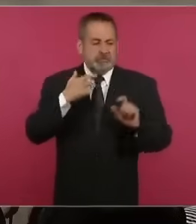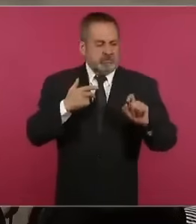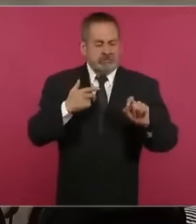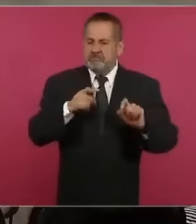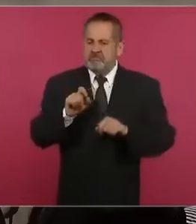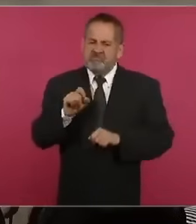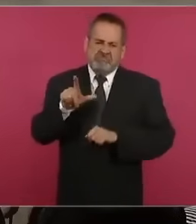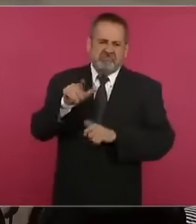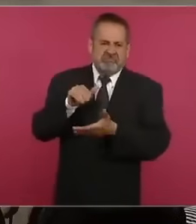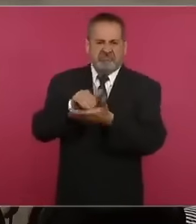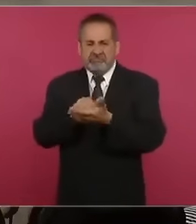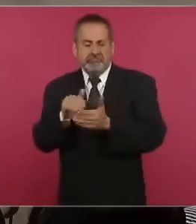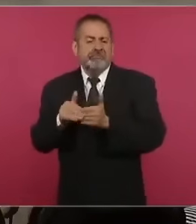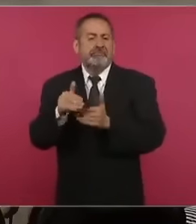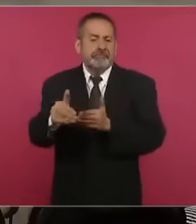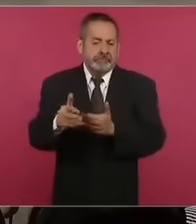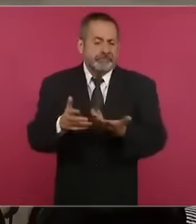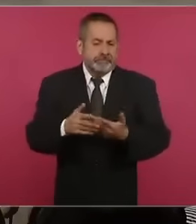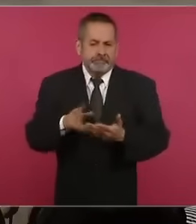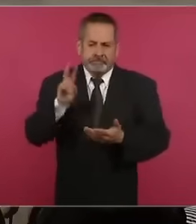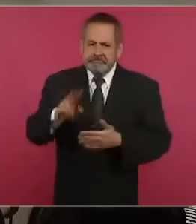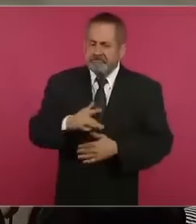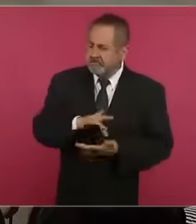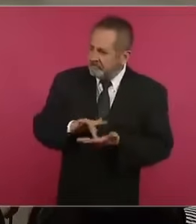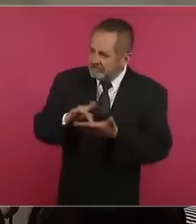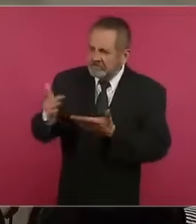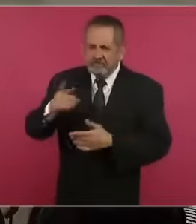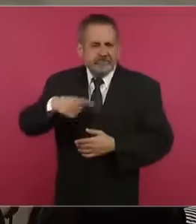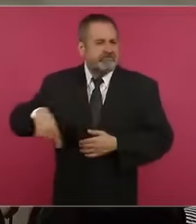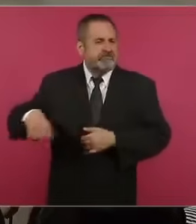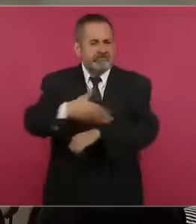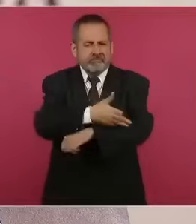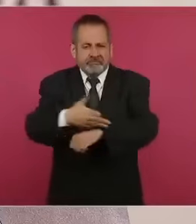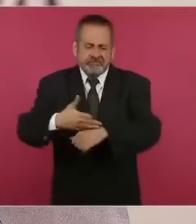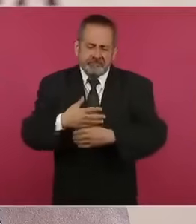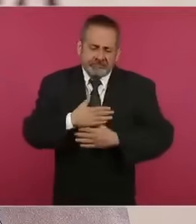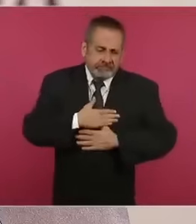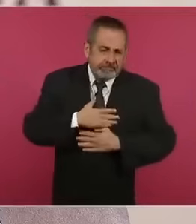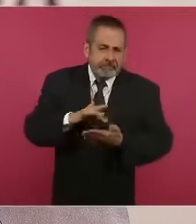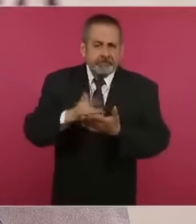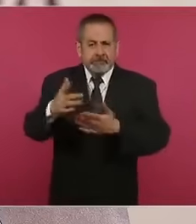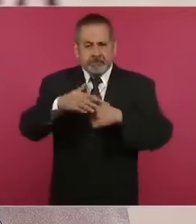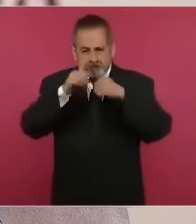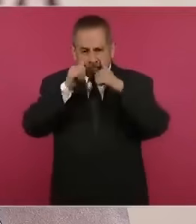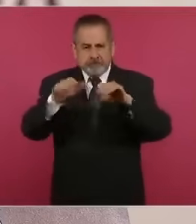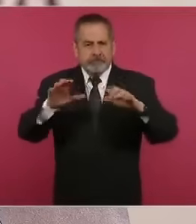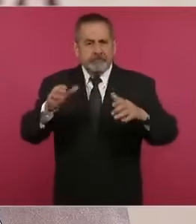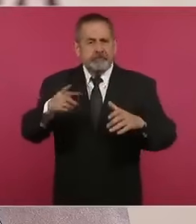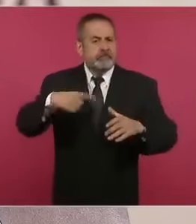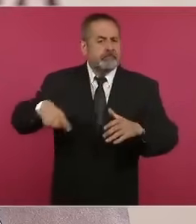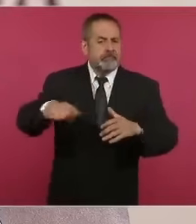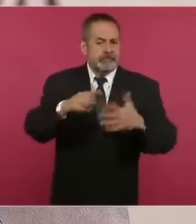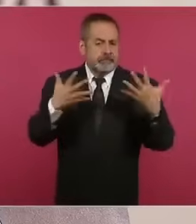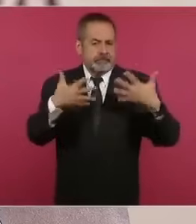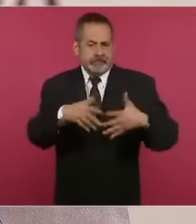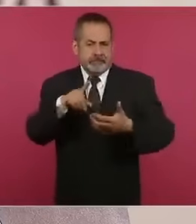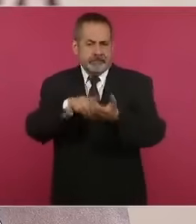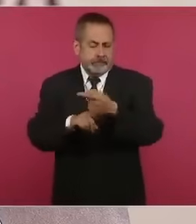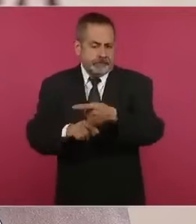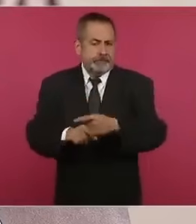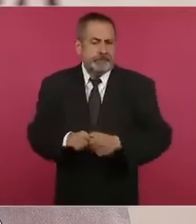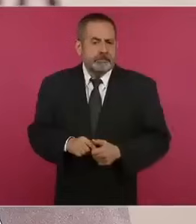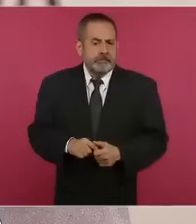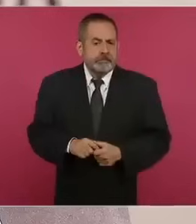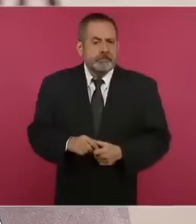la verdad la enorme gratitud de parte de todas las familias que atienden algún centro Teletón, el poder